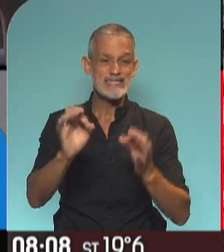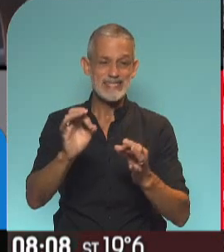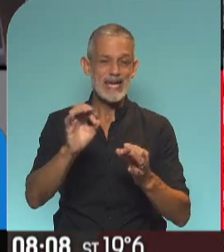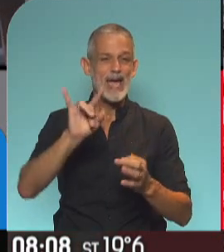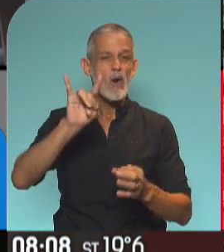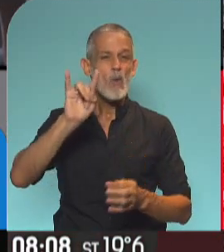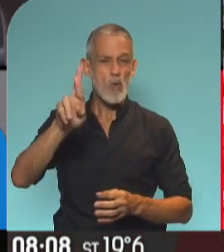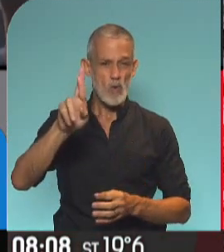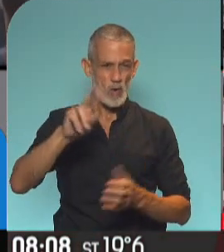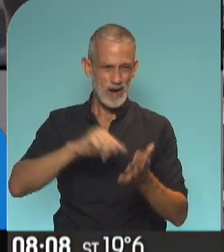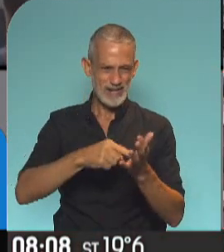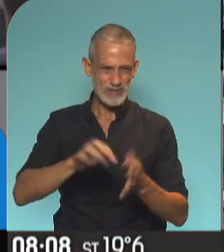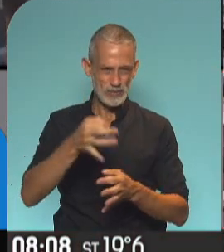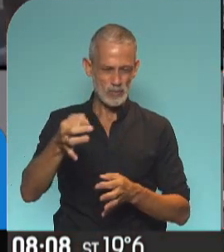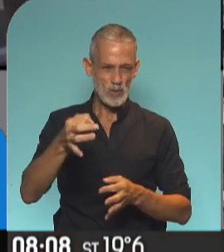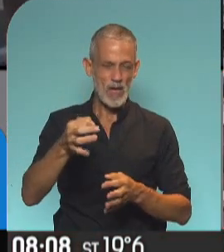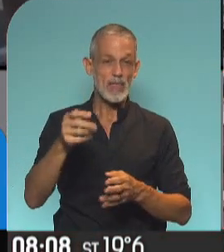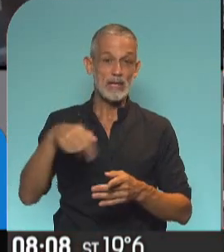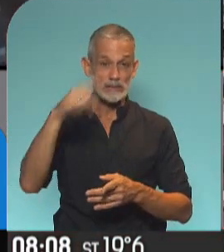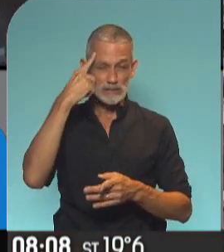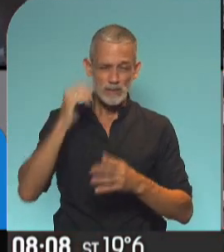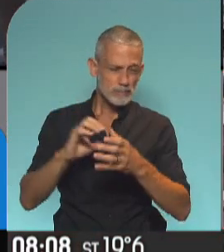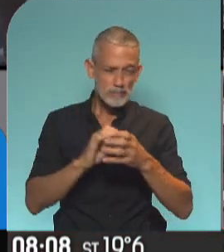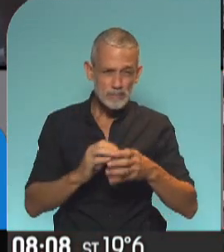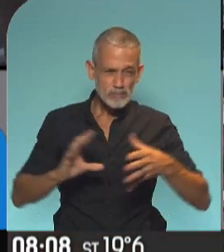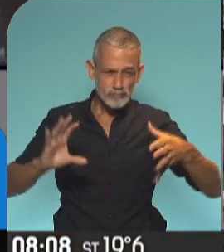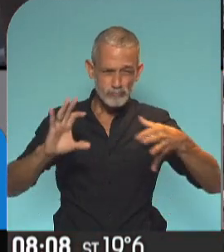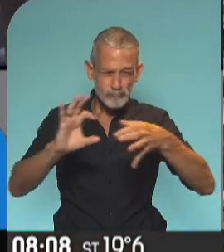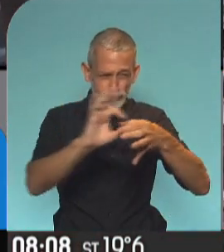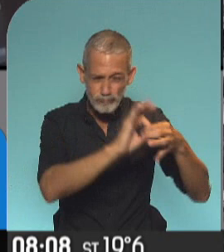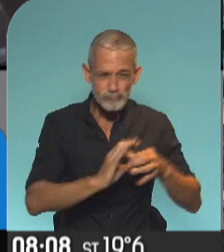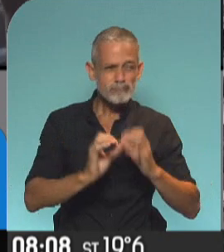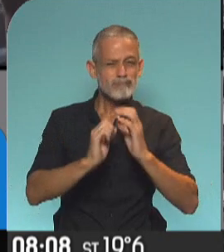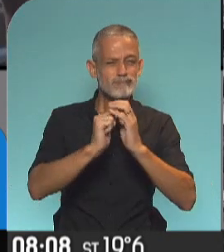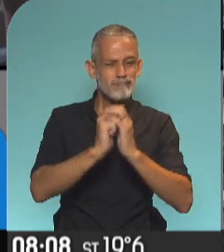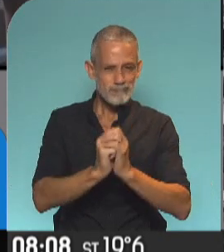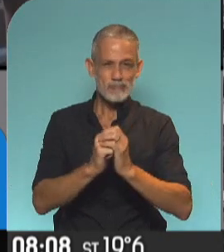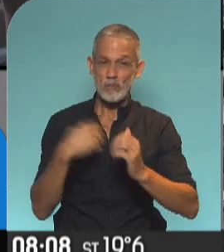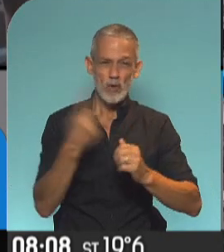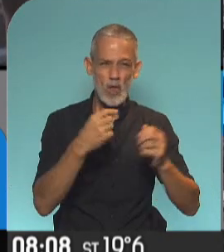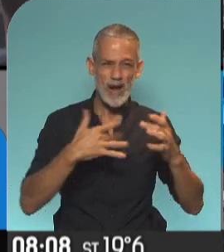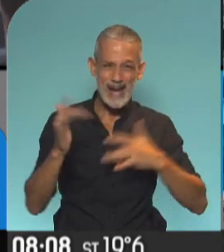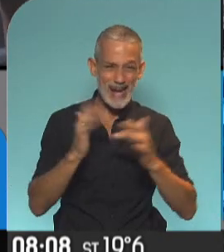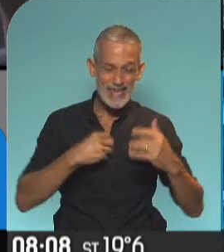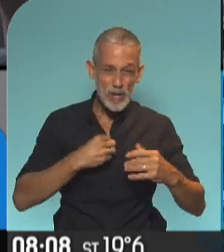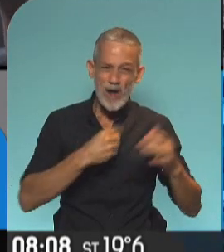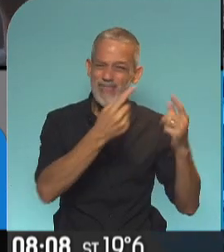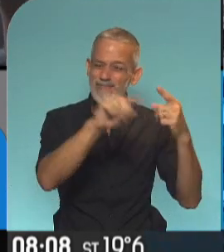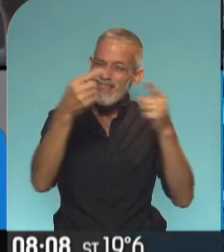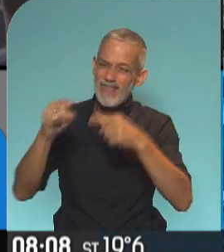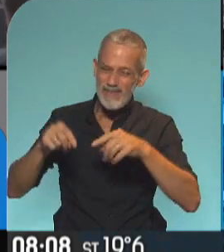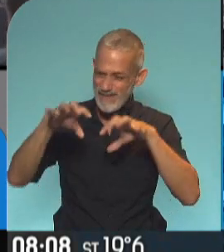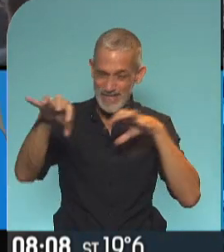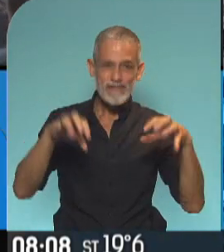Ur. Allí está programada una oración conjunta con musulmanes, con yazidíes, con sabeos, en un gesto de unión más allá de